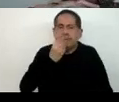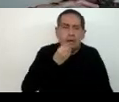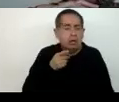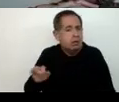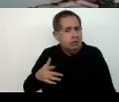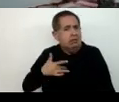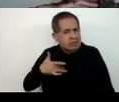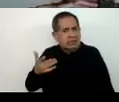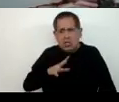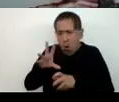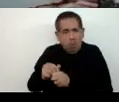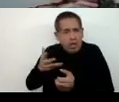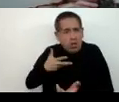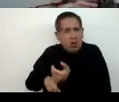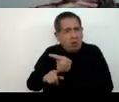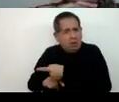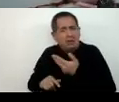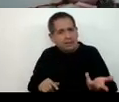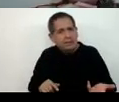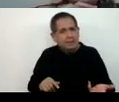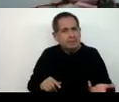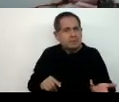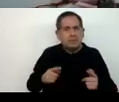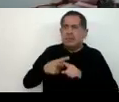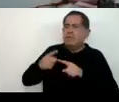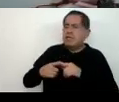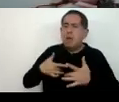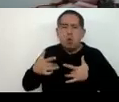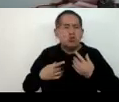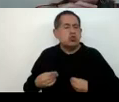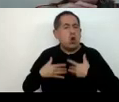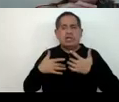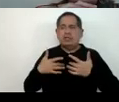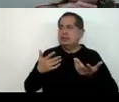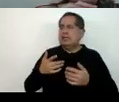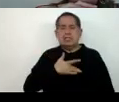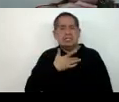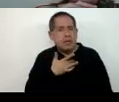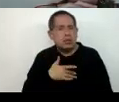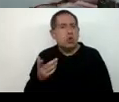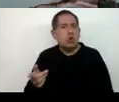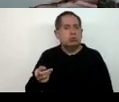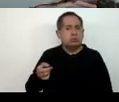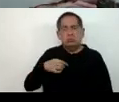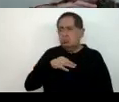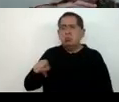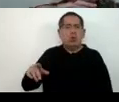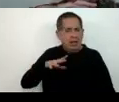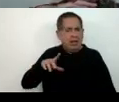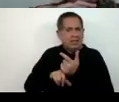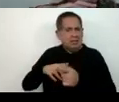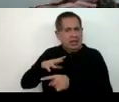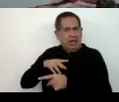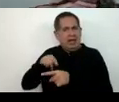fin, toda la gama de emociones y de sentimientos que cualquier persona puede tener, ellos también